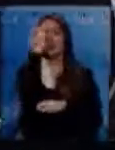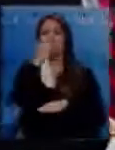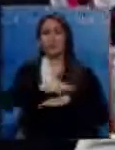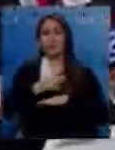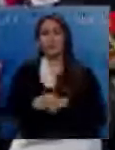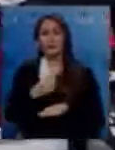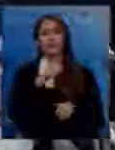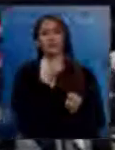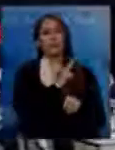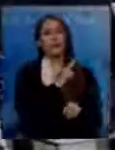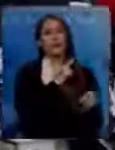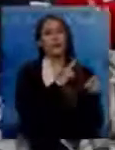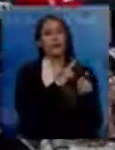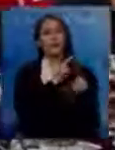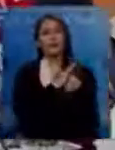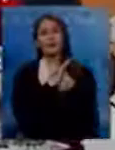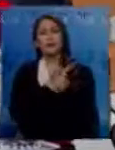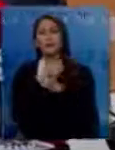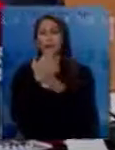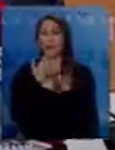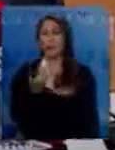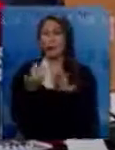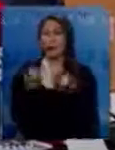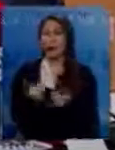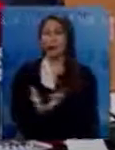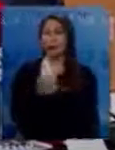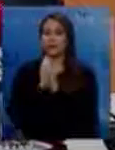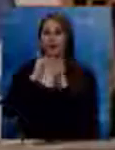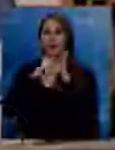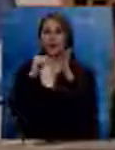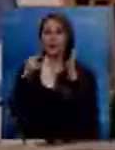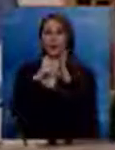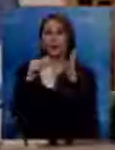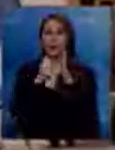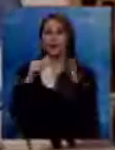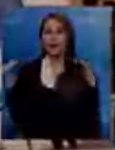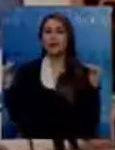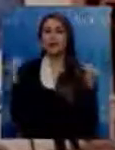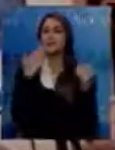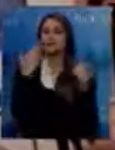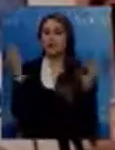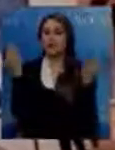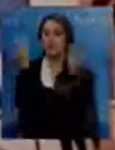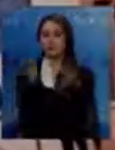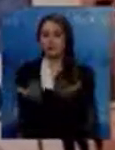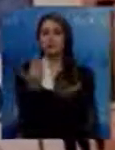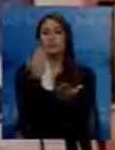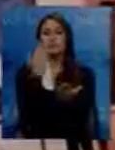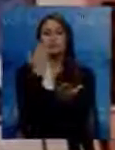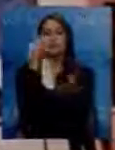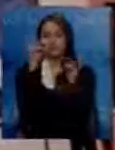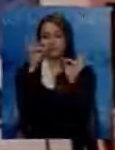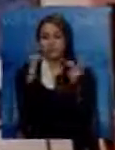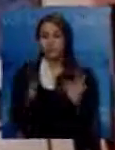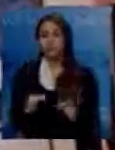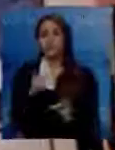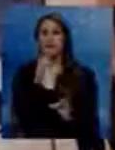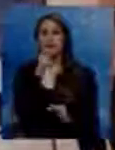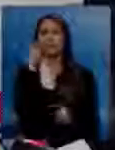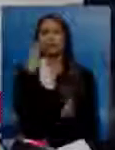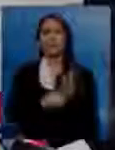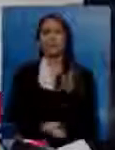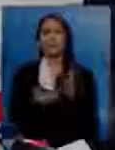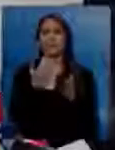a varias universidades del país. Ella se solicitó al SRI y al IES que desarrollen un examen exhaustivo para determinar responsables y